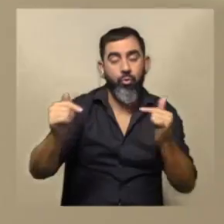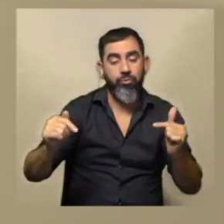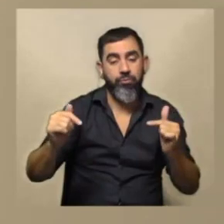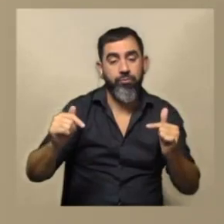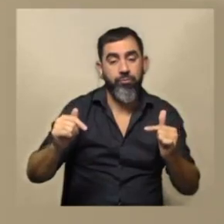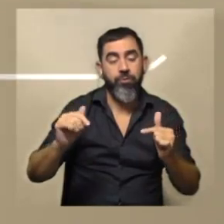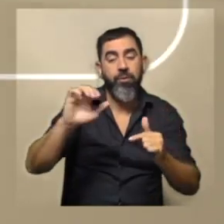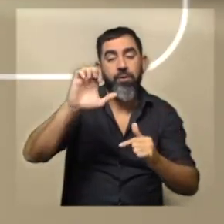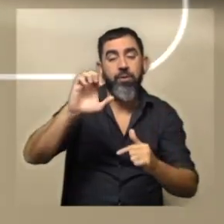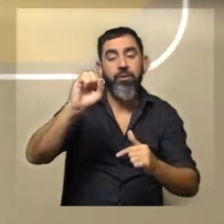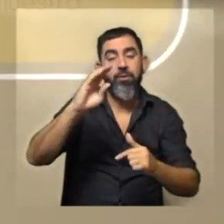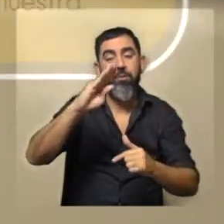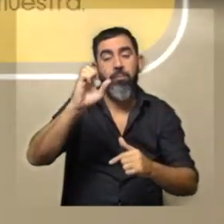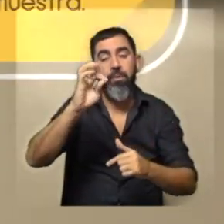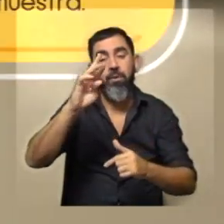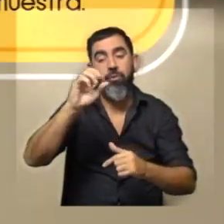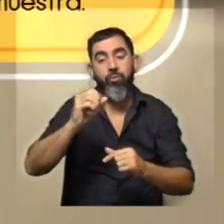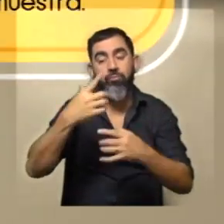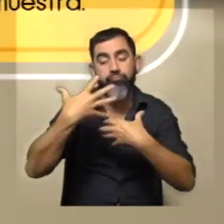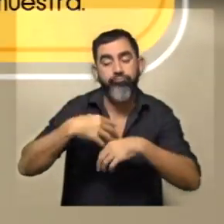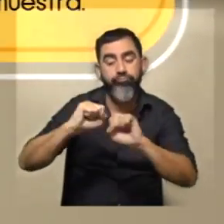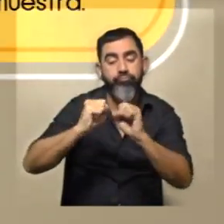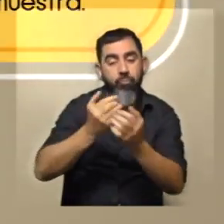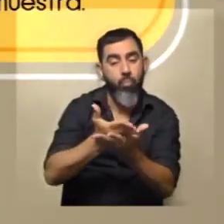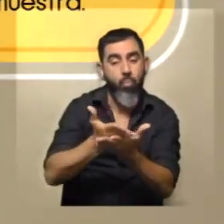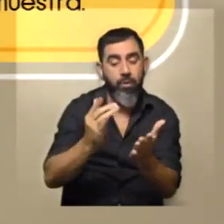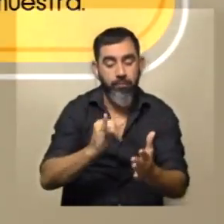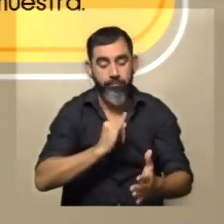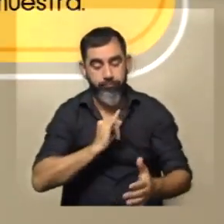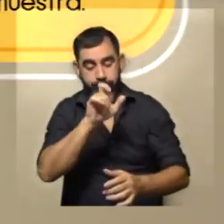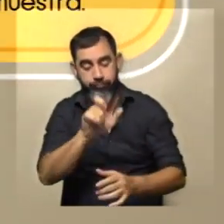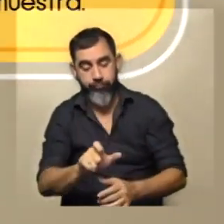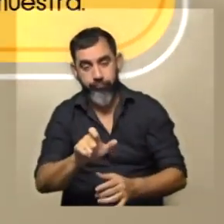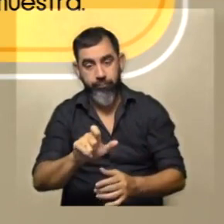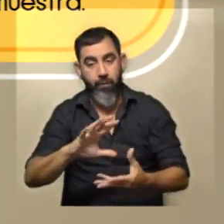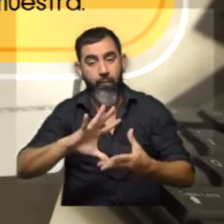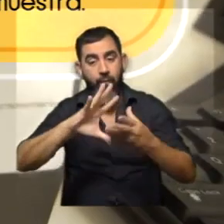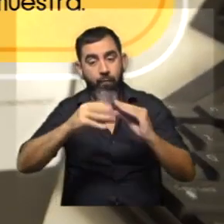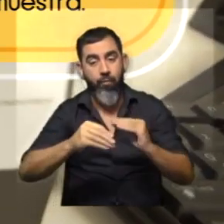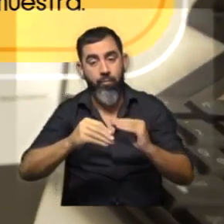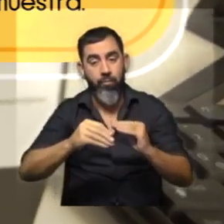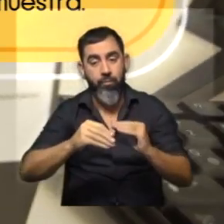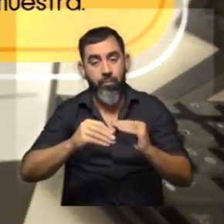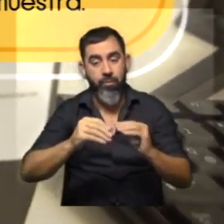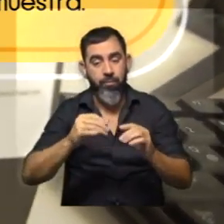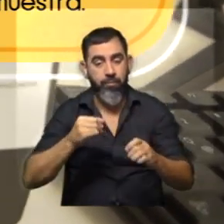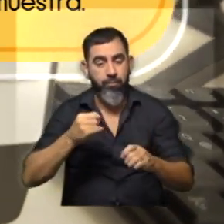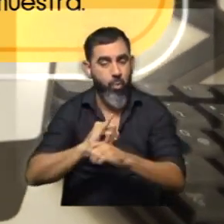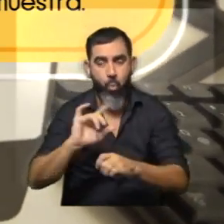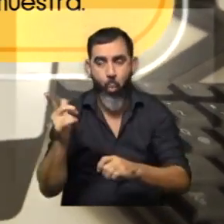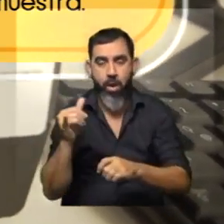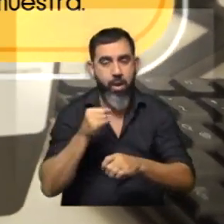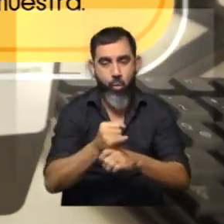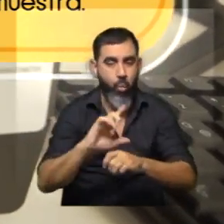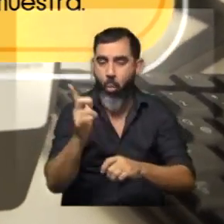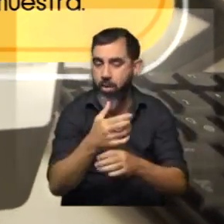que permite la identificación de una muestra de manera bastante inequívoca.